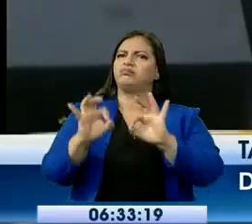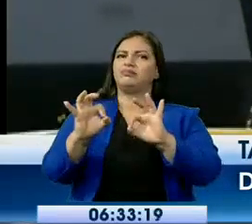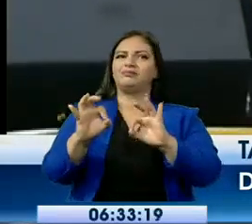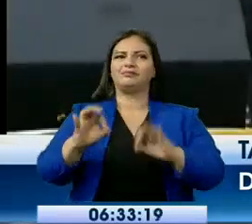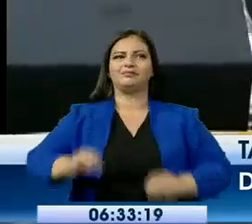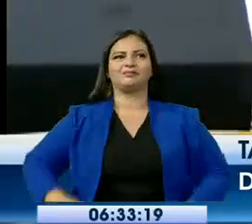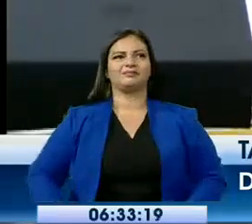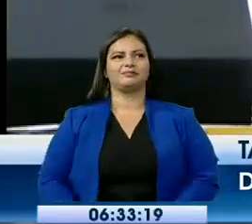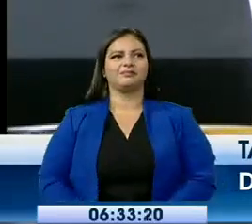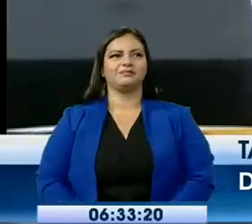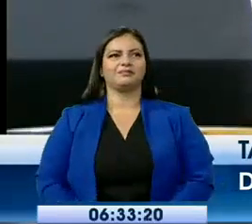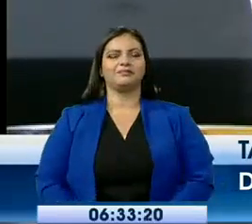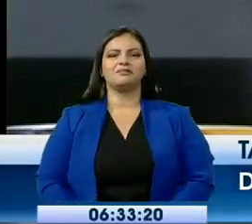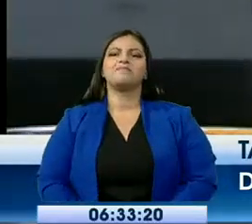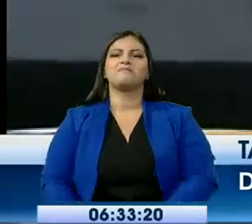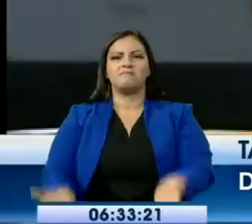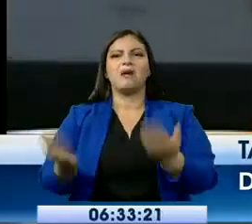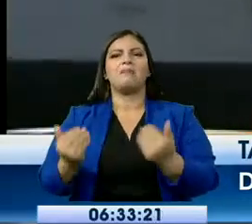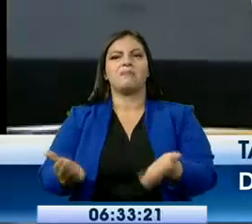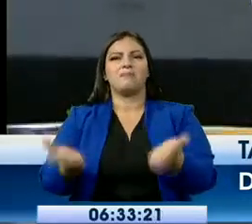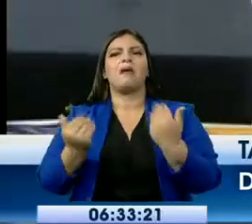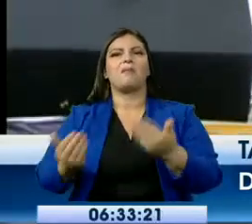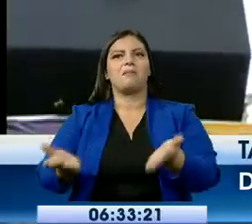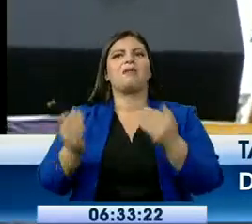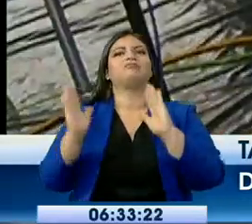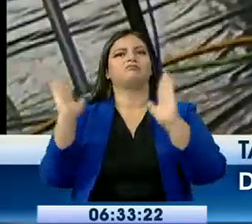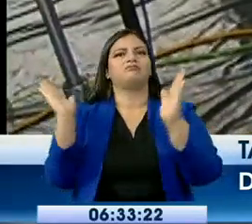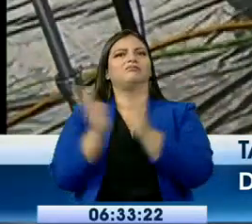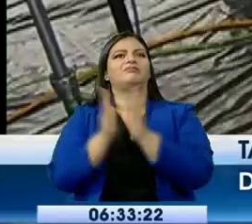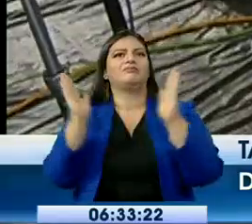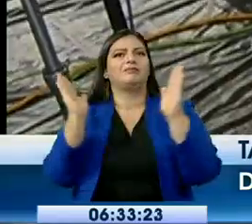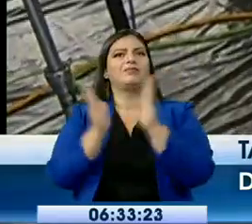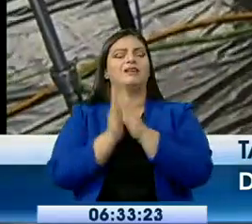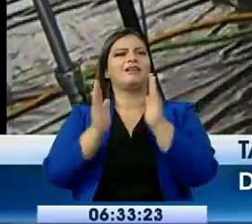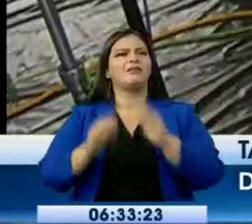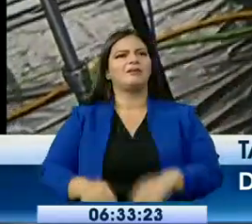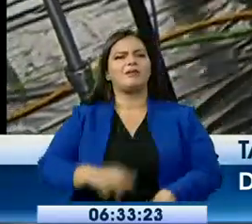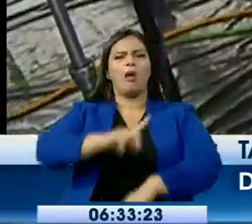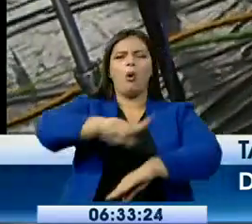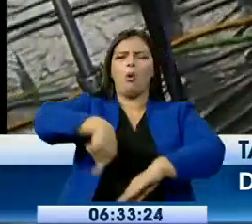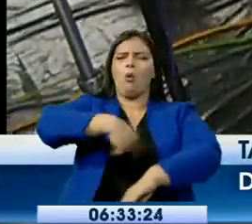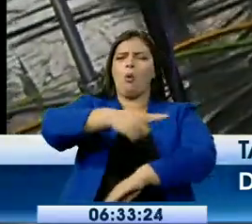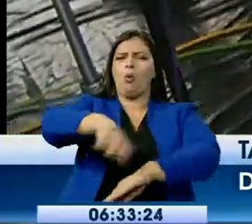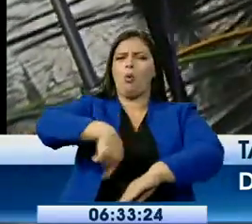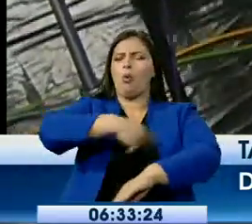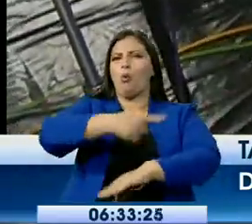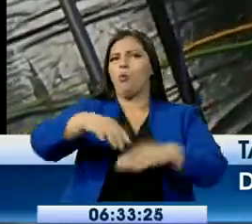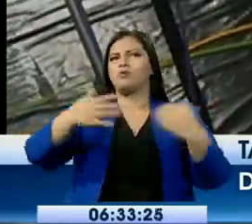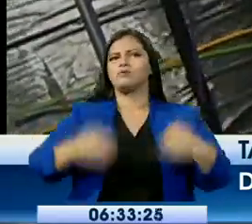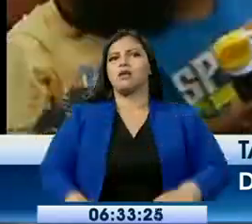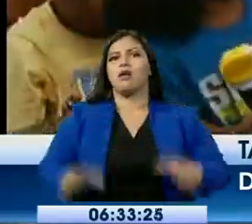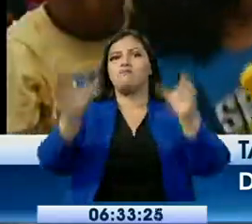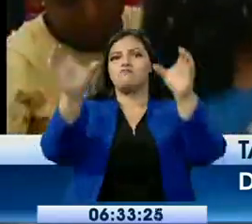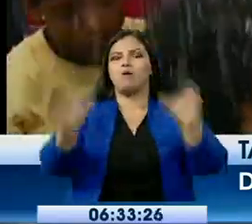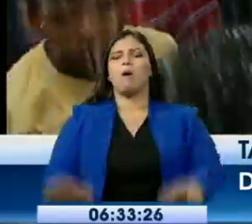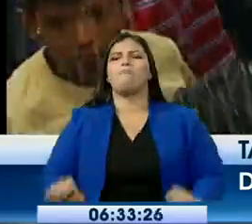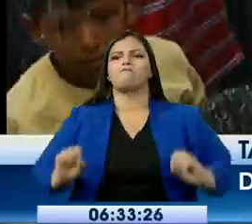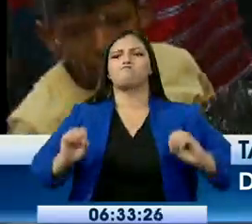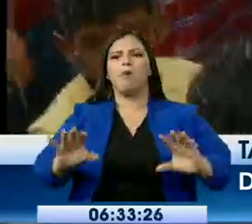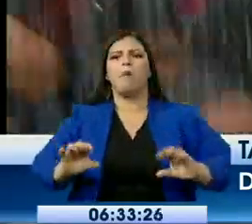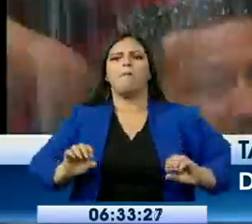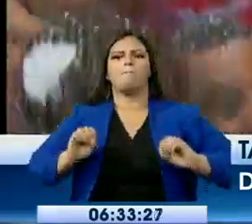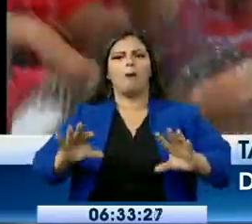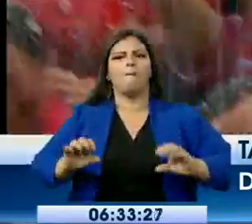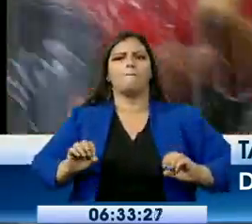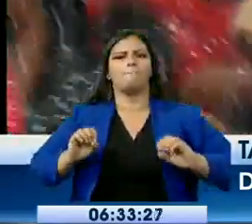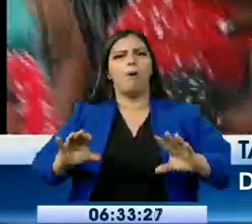mujer, esa suya, vamos a ir. Durante horas, los parlantes alcanzaban su máximo al invitar a